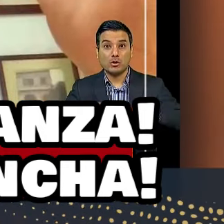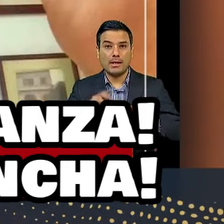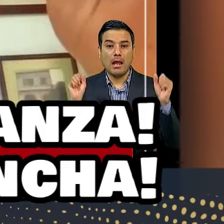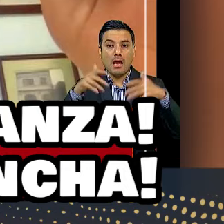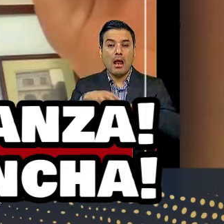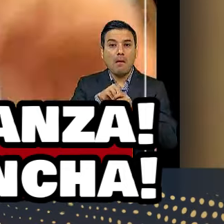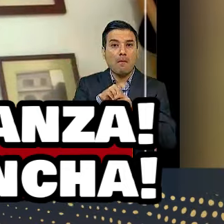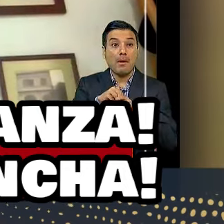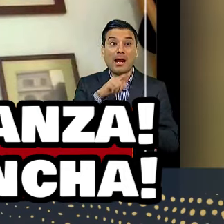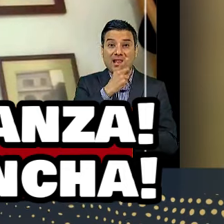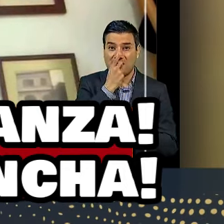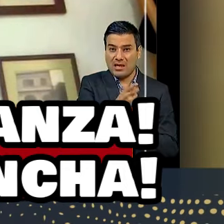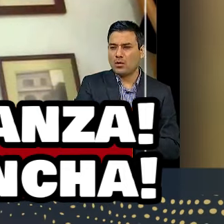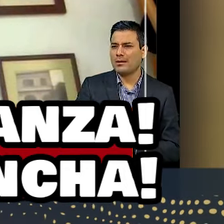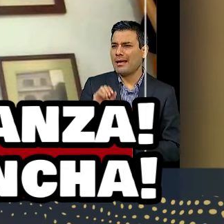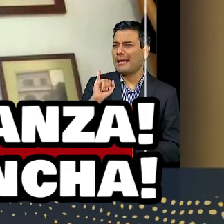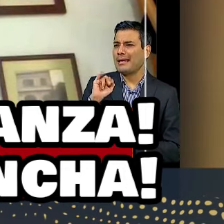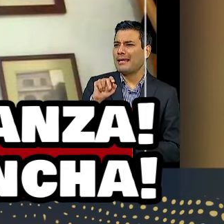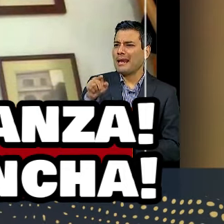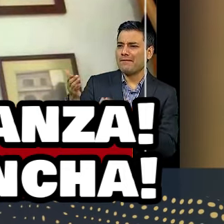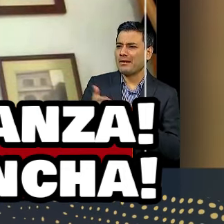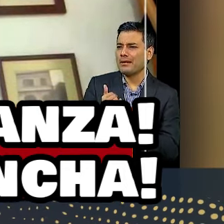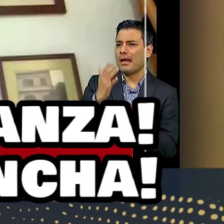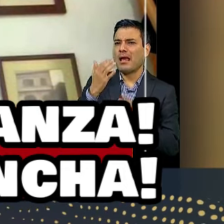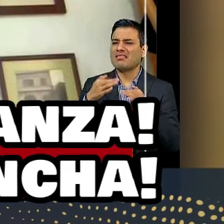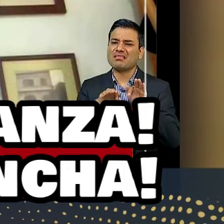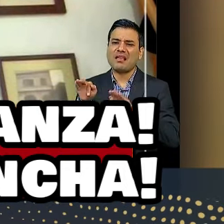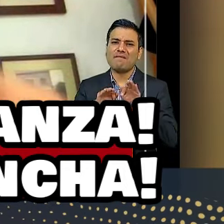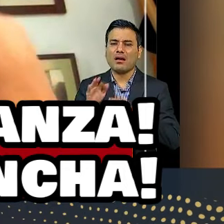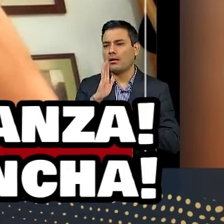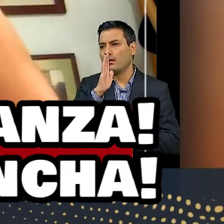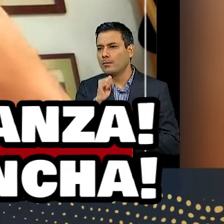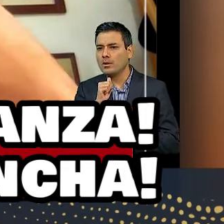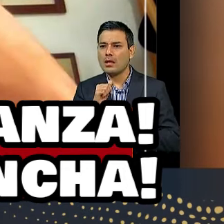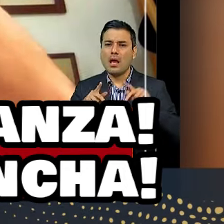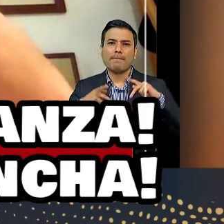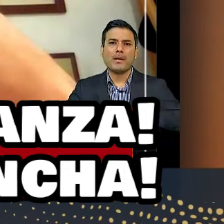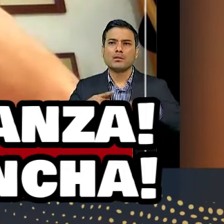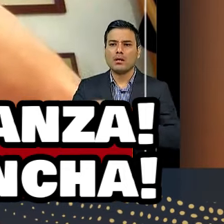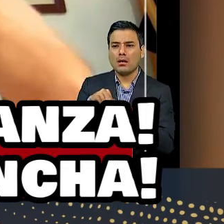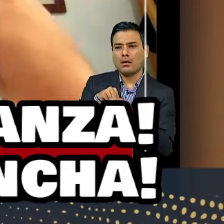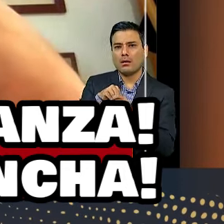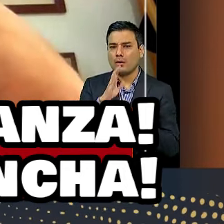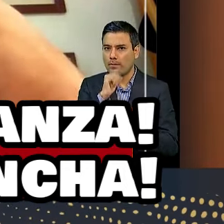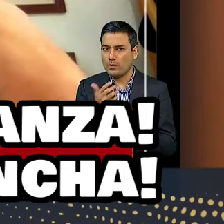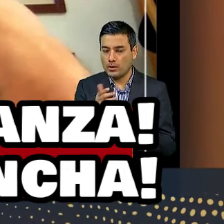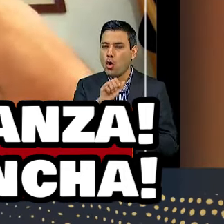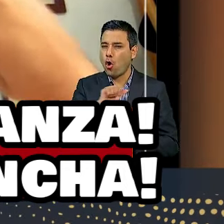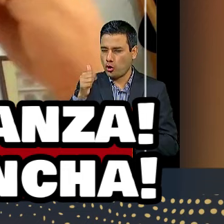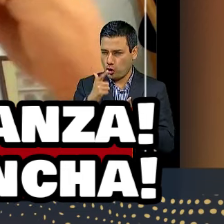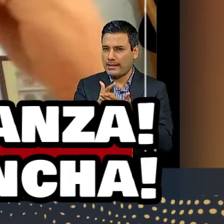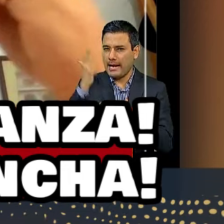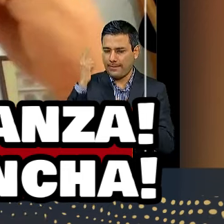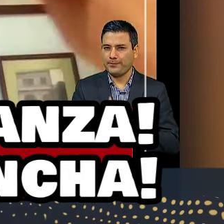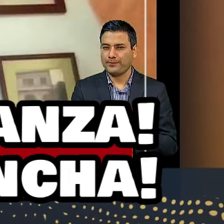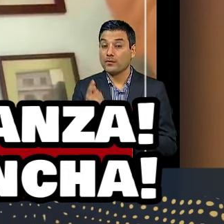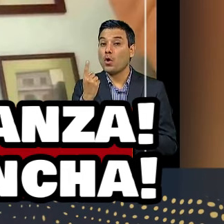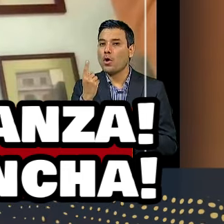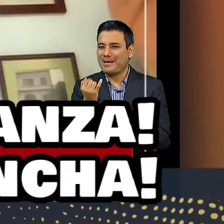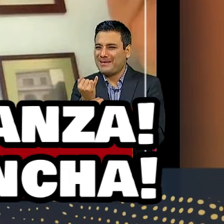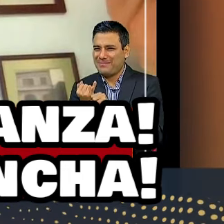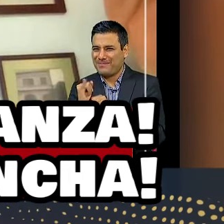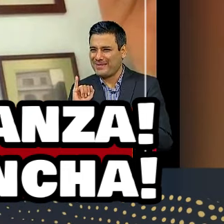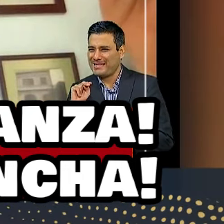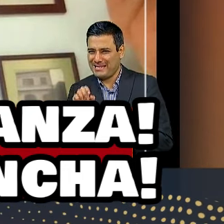Aquí están los del INE no nos dejan trabajar y por eso no pudimos llenar el estadio otro incidente grave fue cuando un monitorista varios